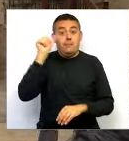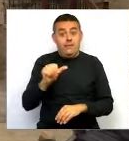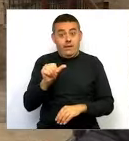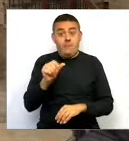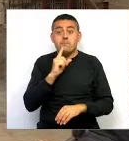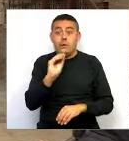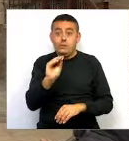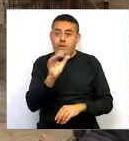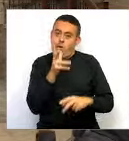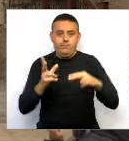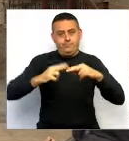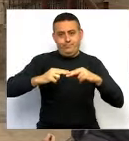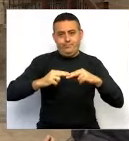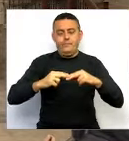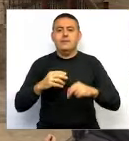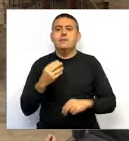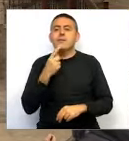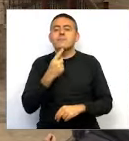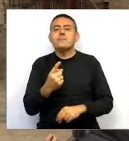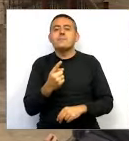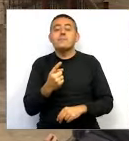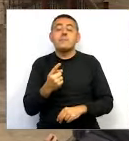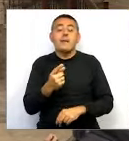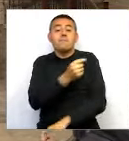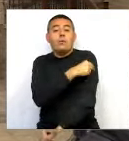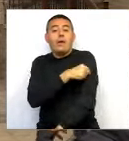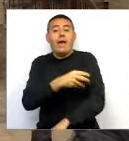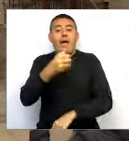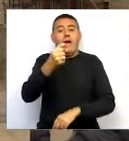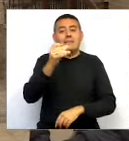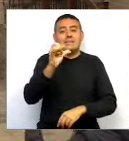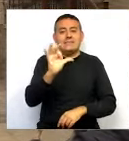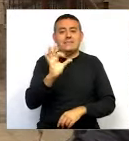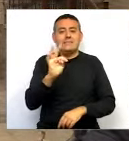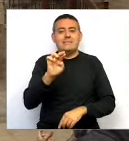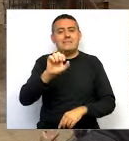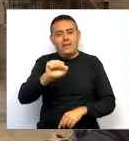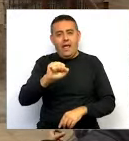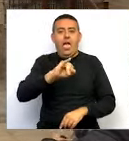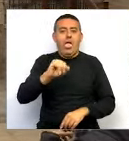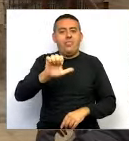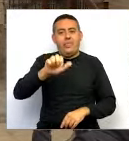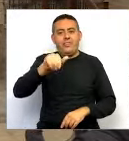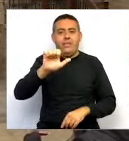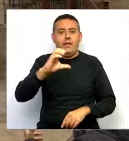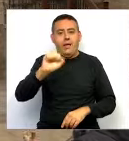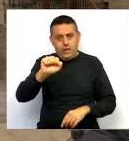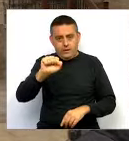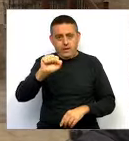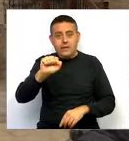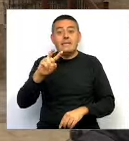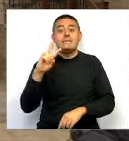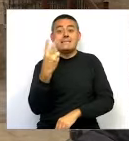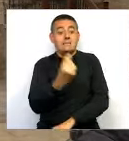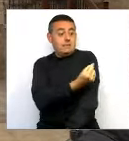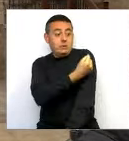la segunda dosis de AstraZeneca a las personas que se la han puesto ya tienen criterio para saber si le van